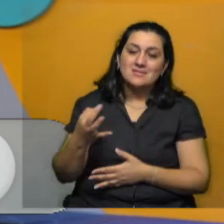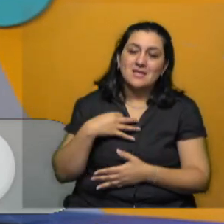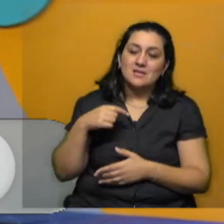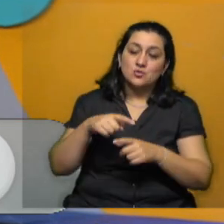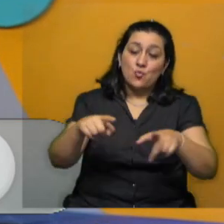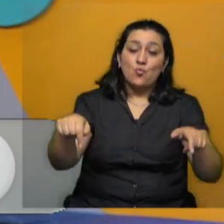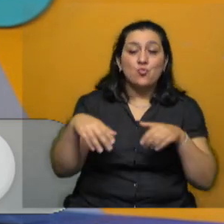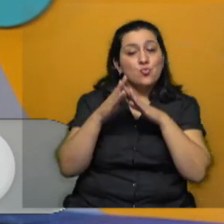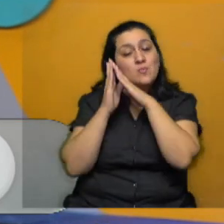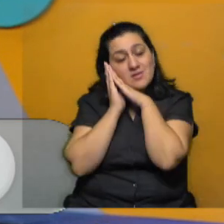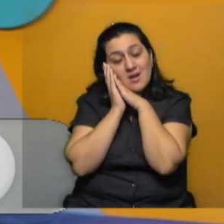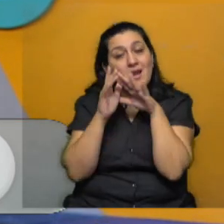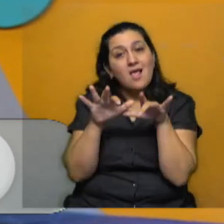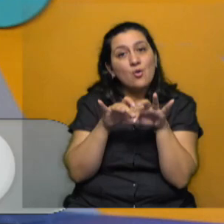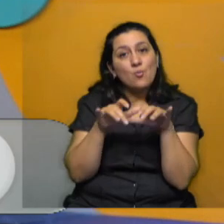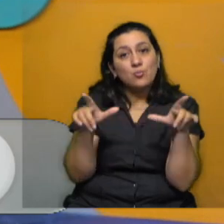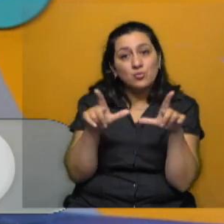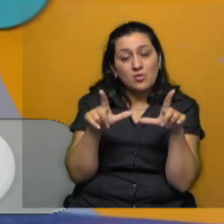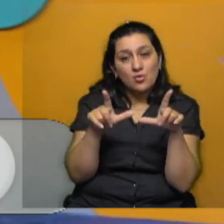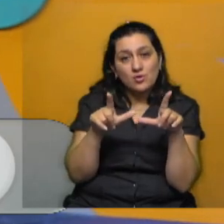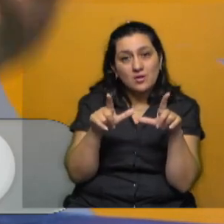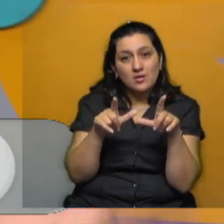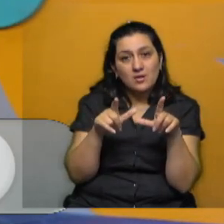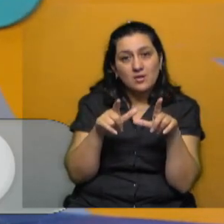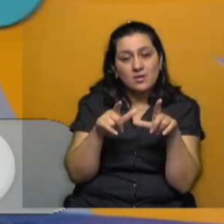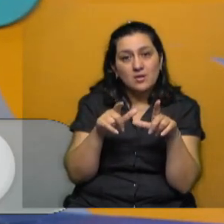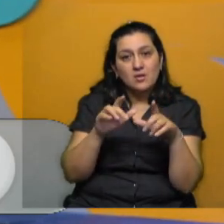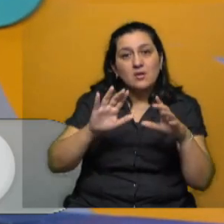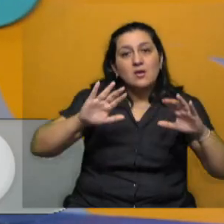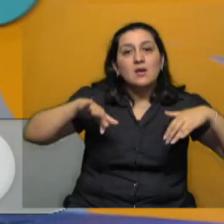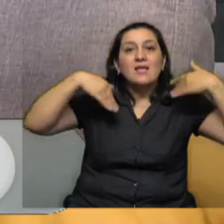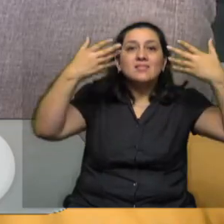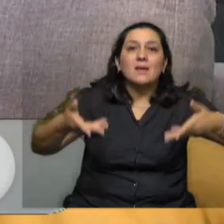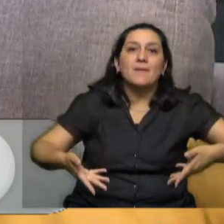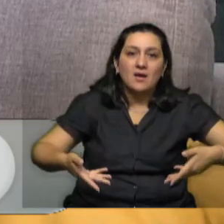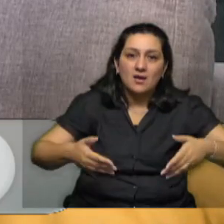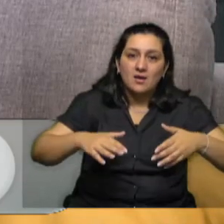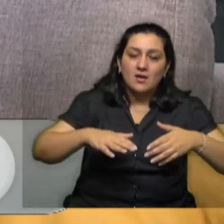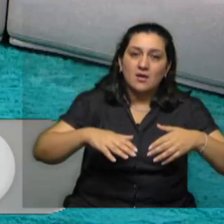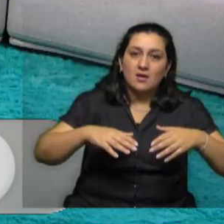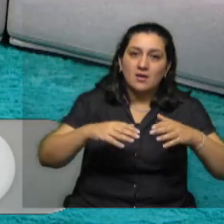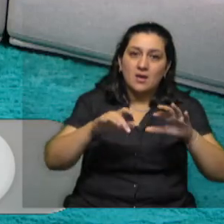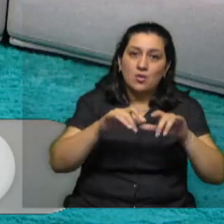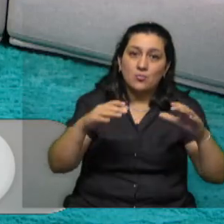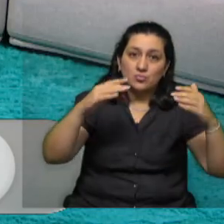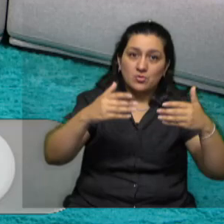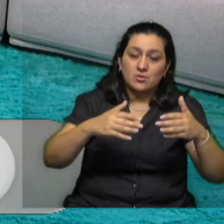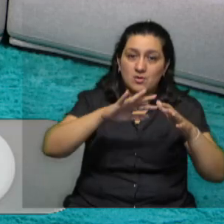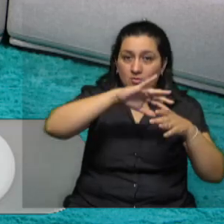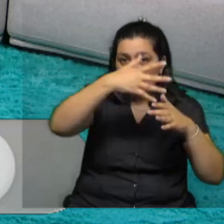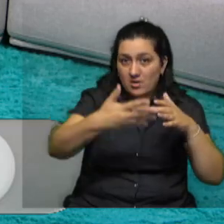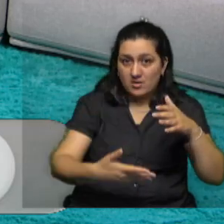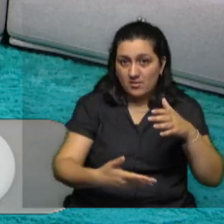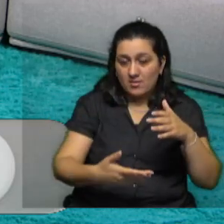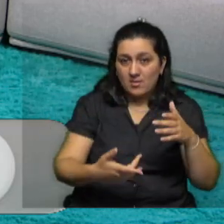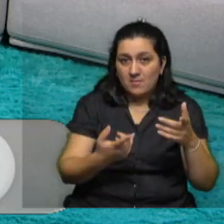cuarto, en la computadora, lo que hacía era ponerle un trapo arriba. Evidentemente las energías atraviesan la tela, como